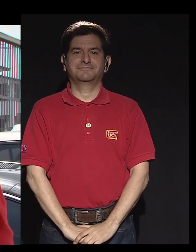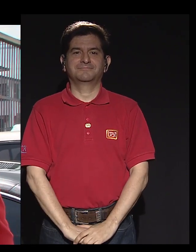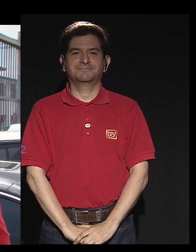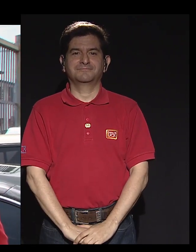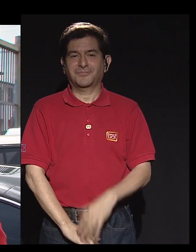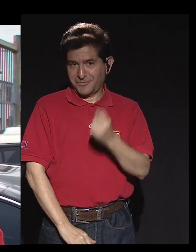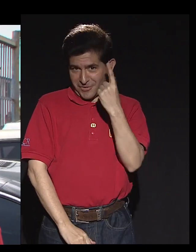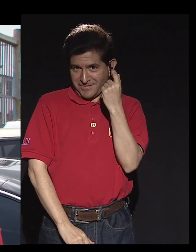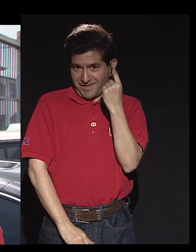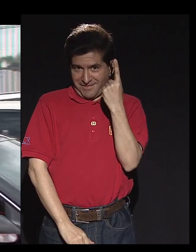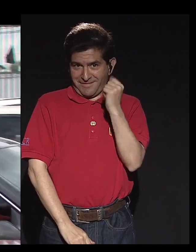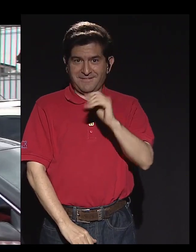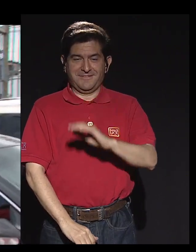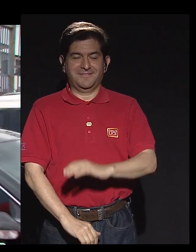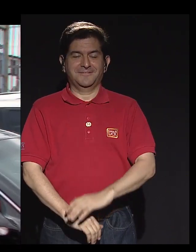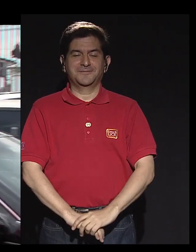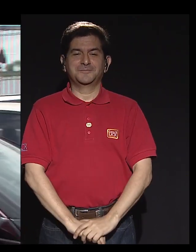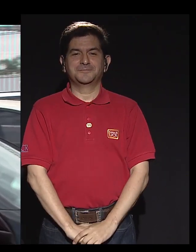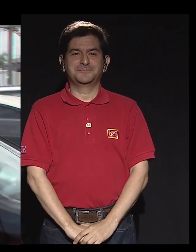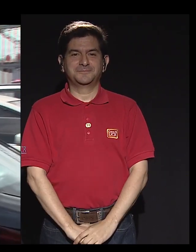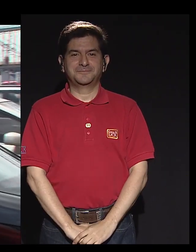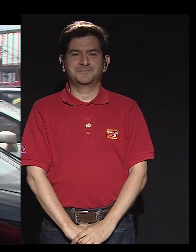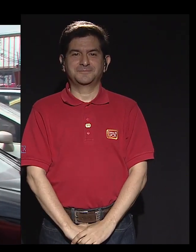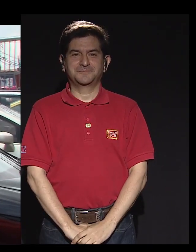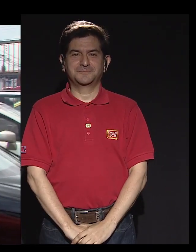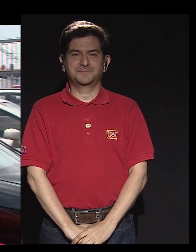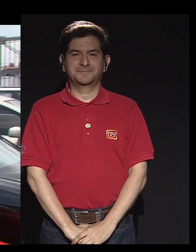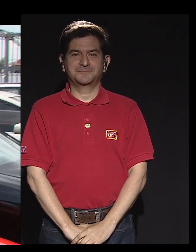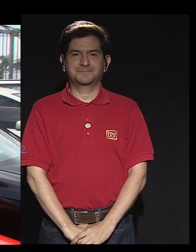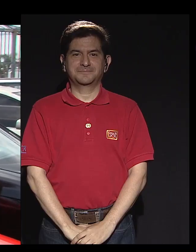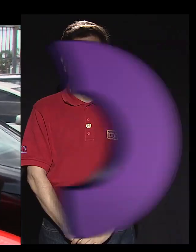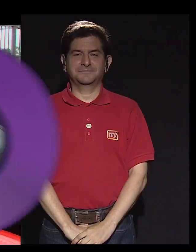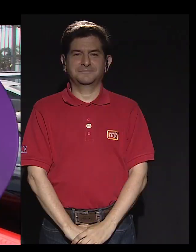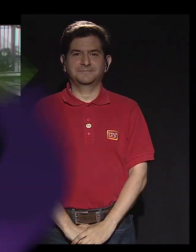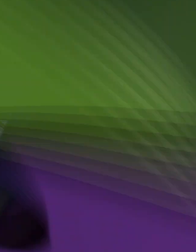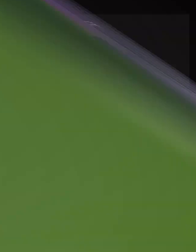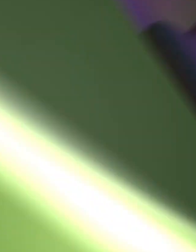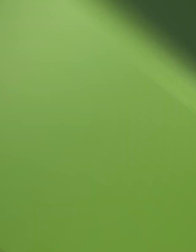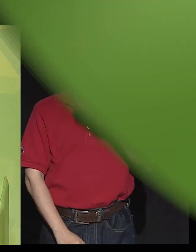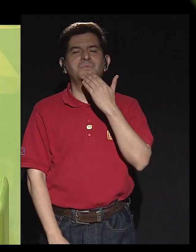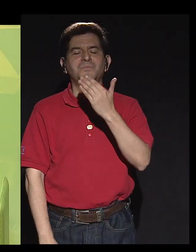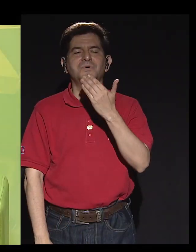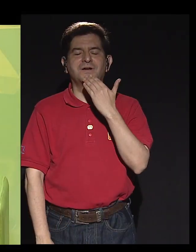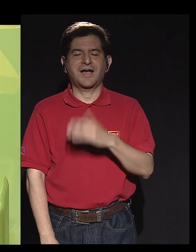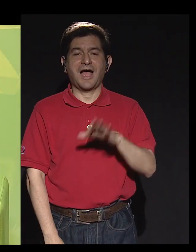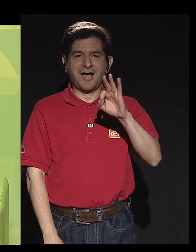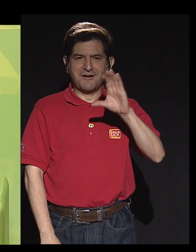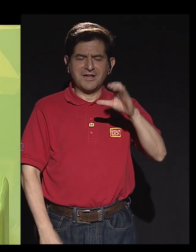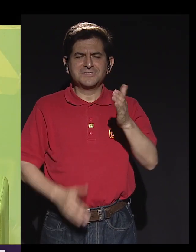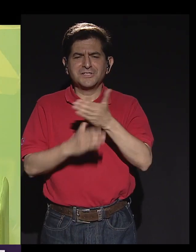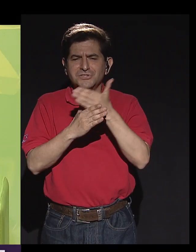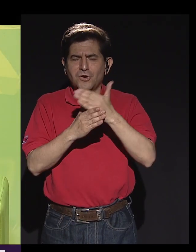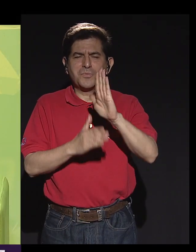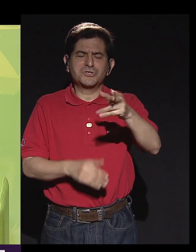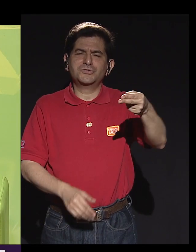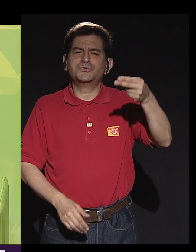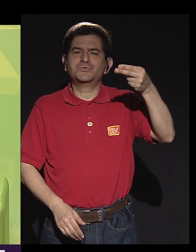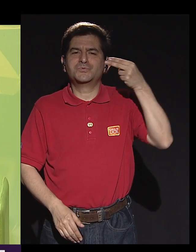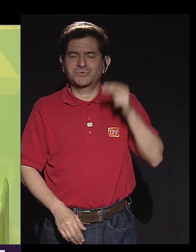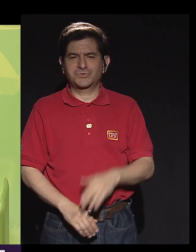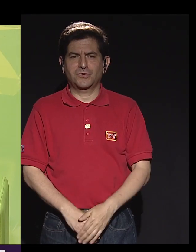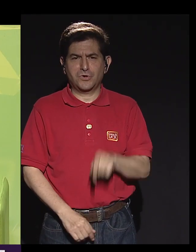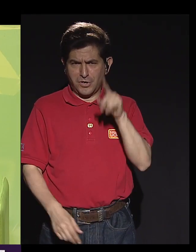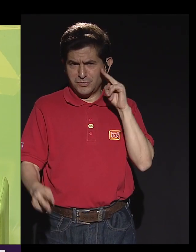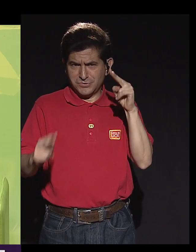¿Entiendes? Pero Gracias a don Francisco por compartirnos su